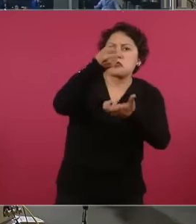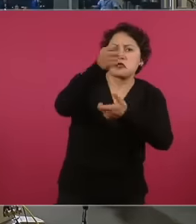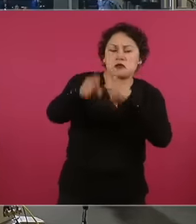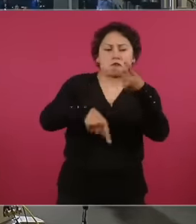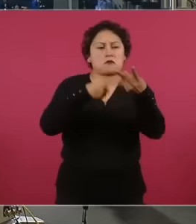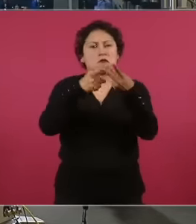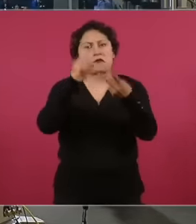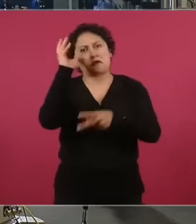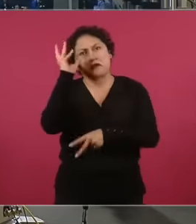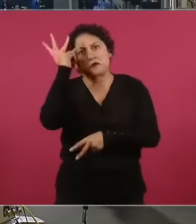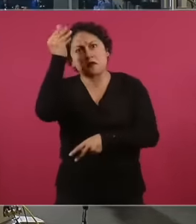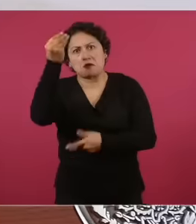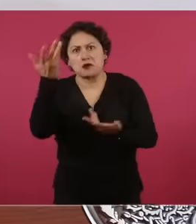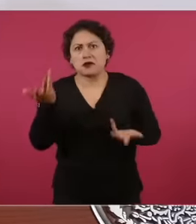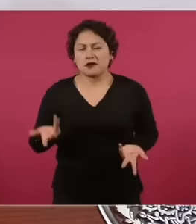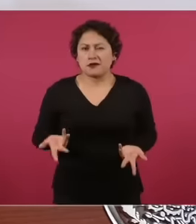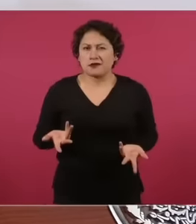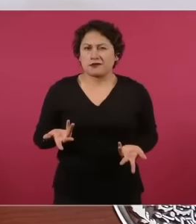Esos son los más avanzados.